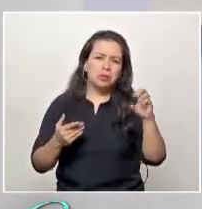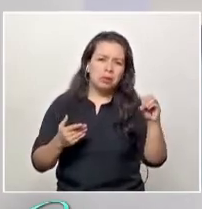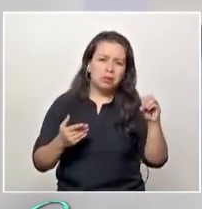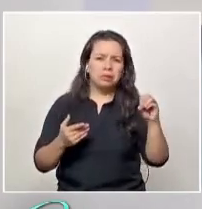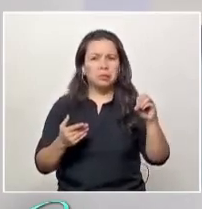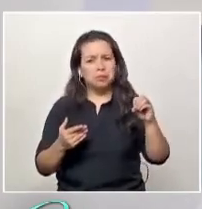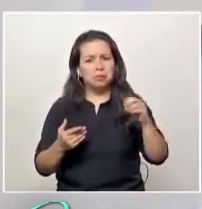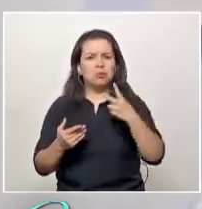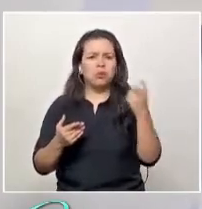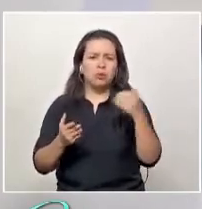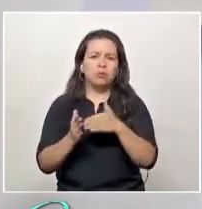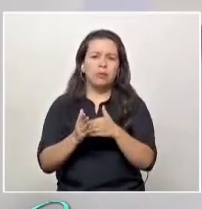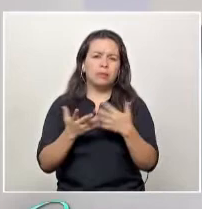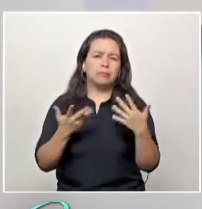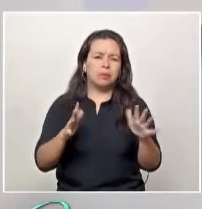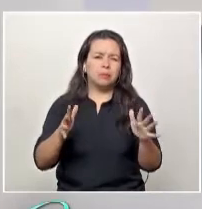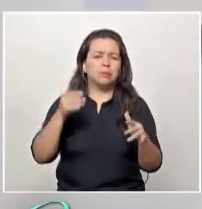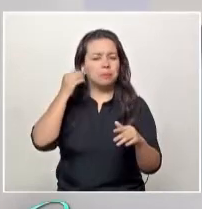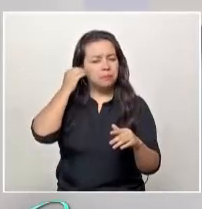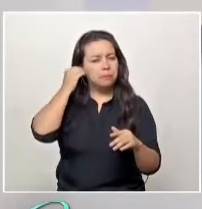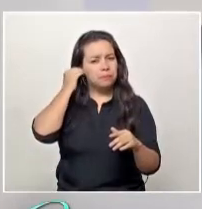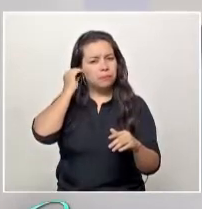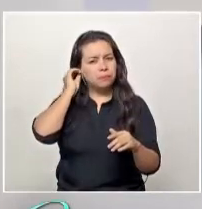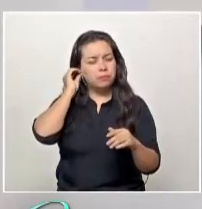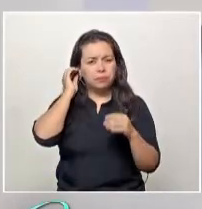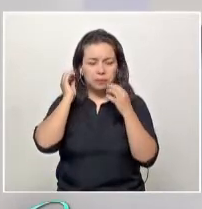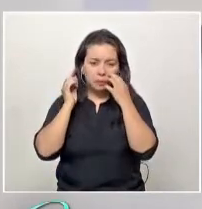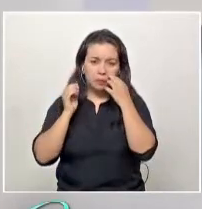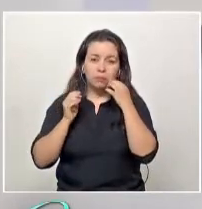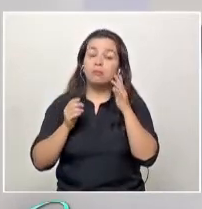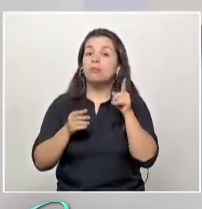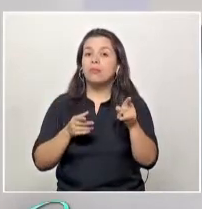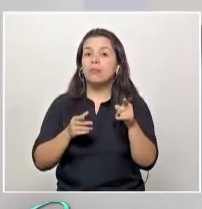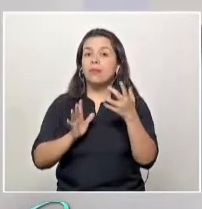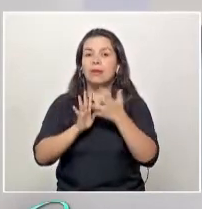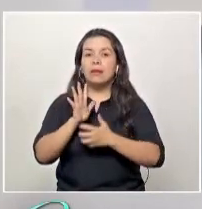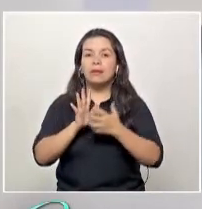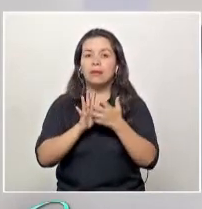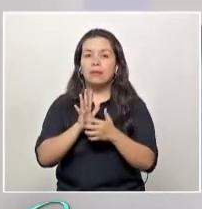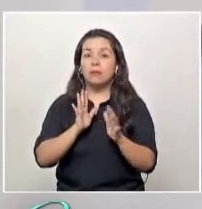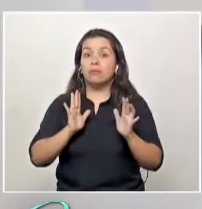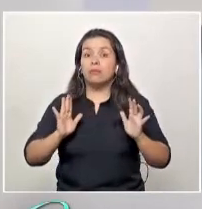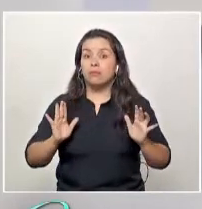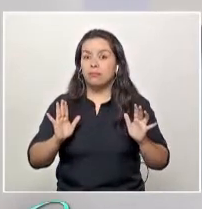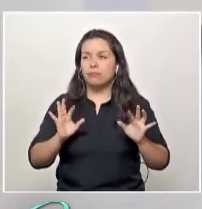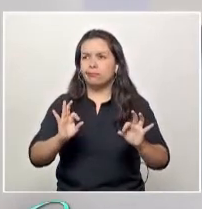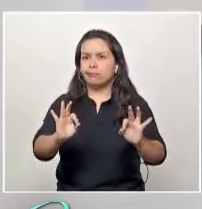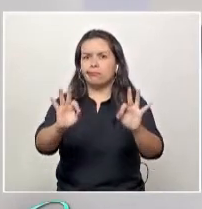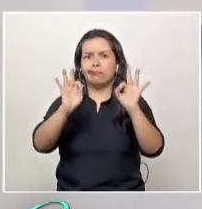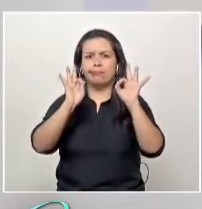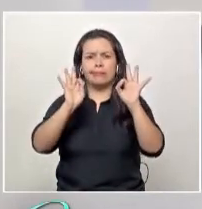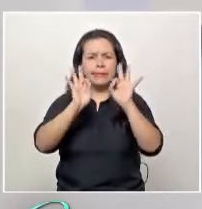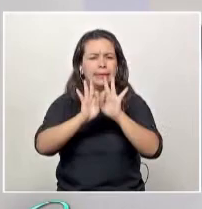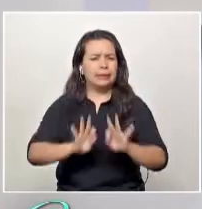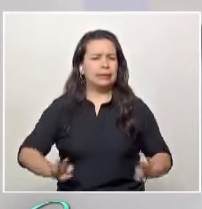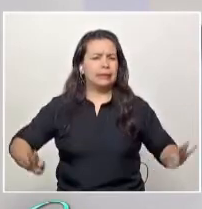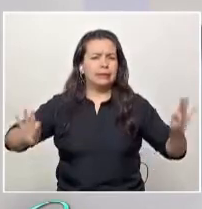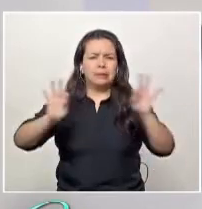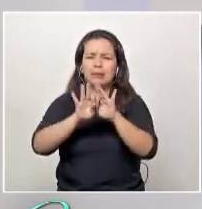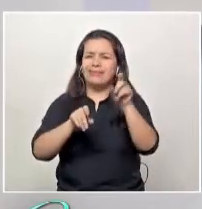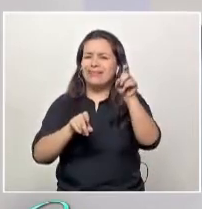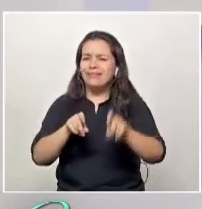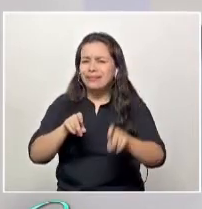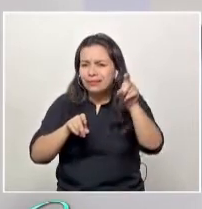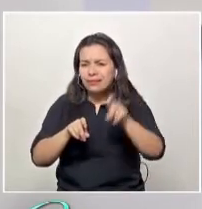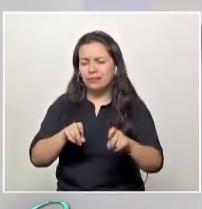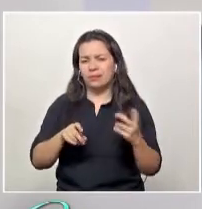160 y 200 mil pesos, pienso yo. Y es un examen maravilloso, importante,